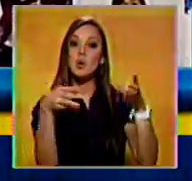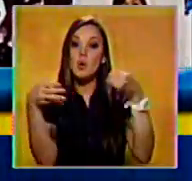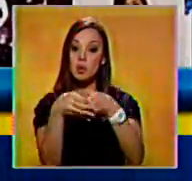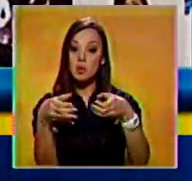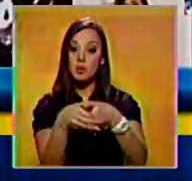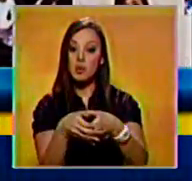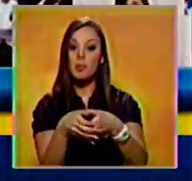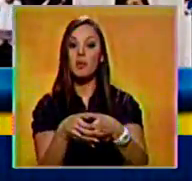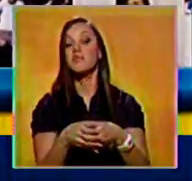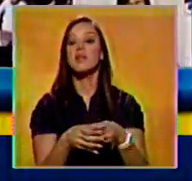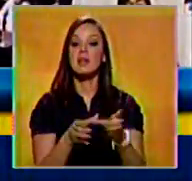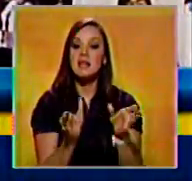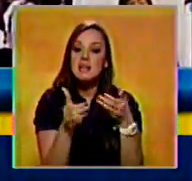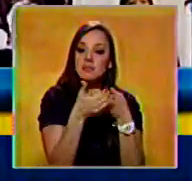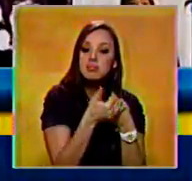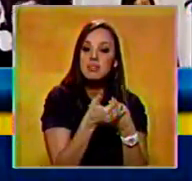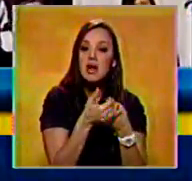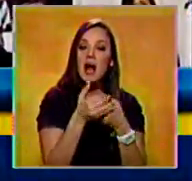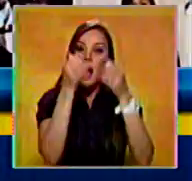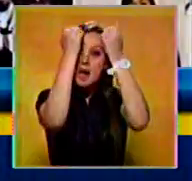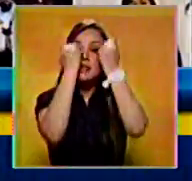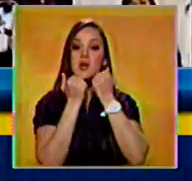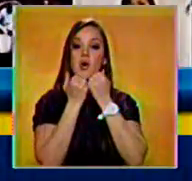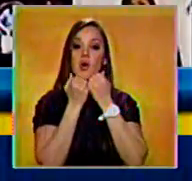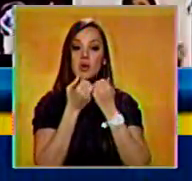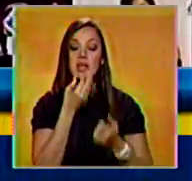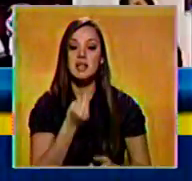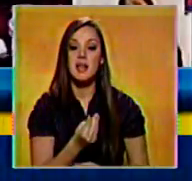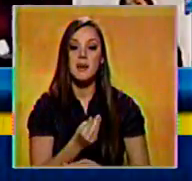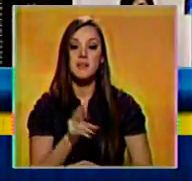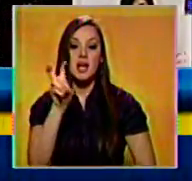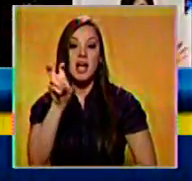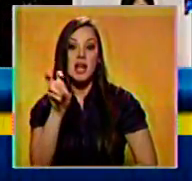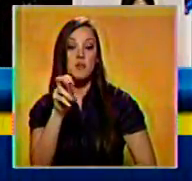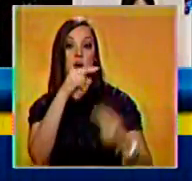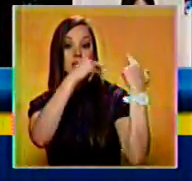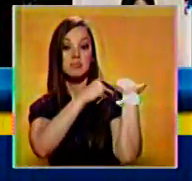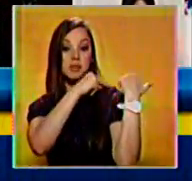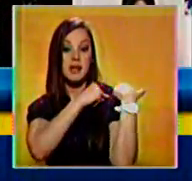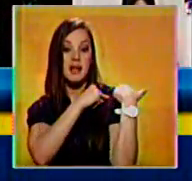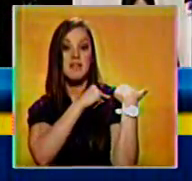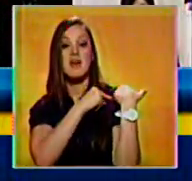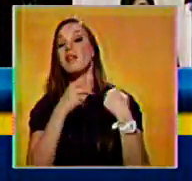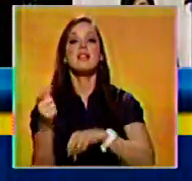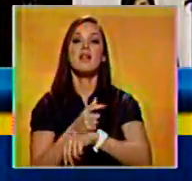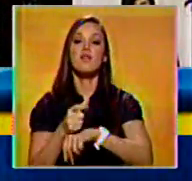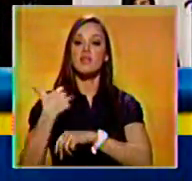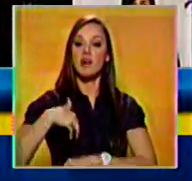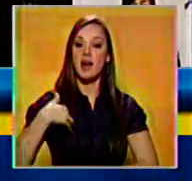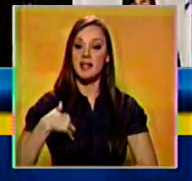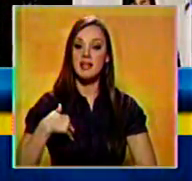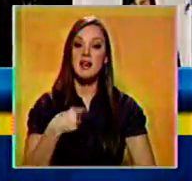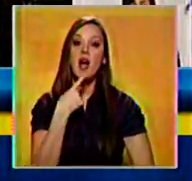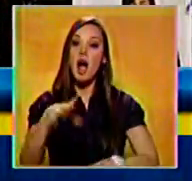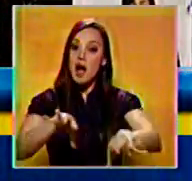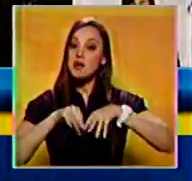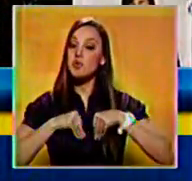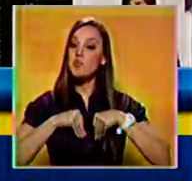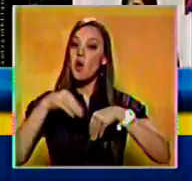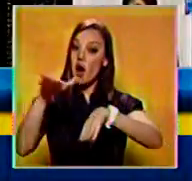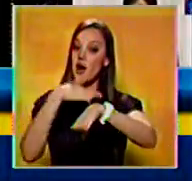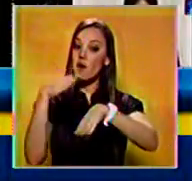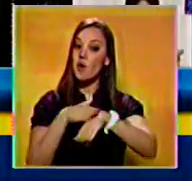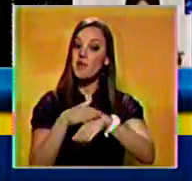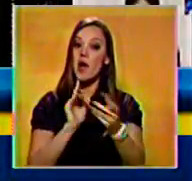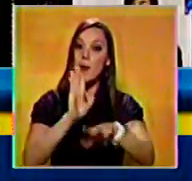presunto encubrimiento a terroristas y rean el nuevo jefe del gabinete de gobierno argentino Aníbal Fernández quien asumió este jueves el cargo de